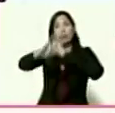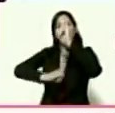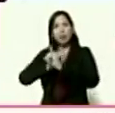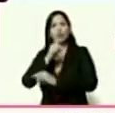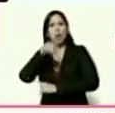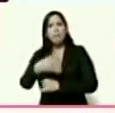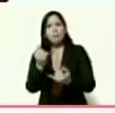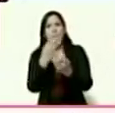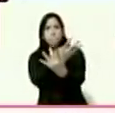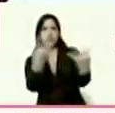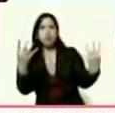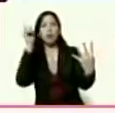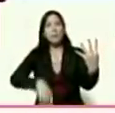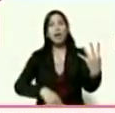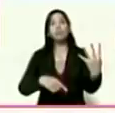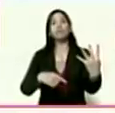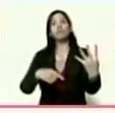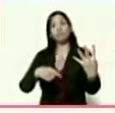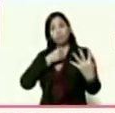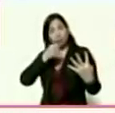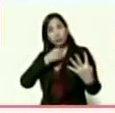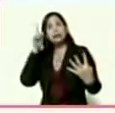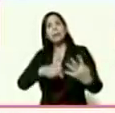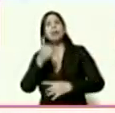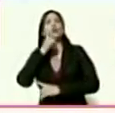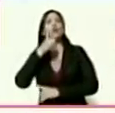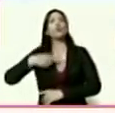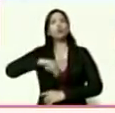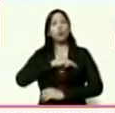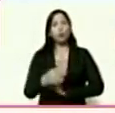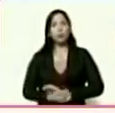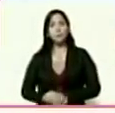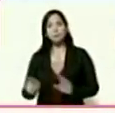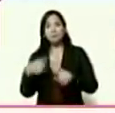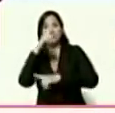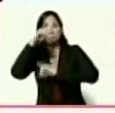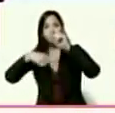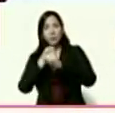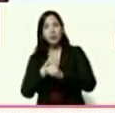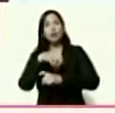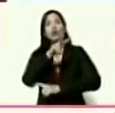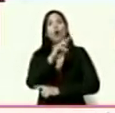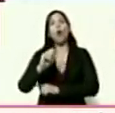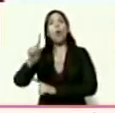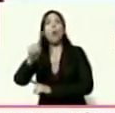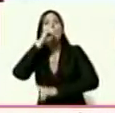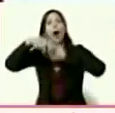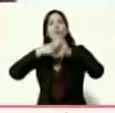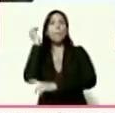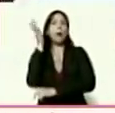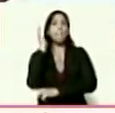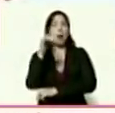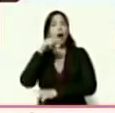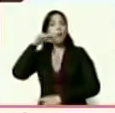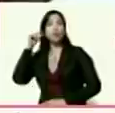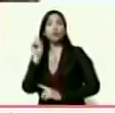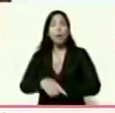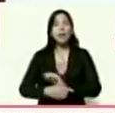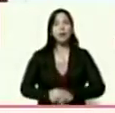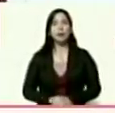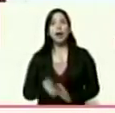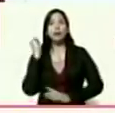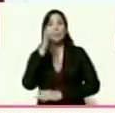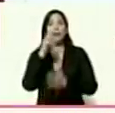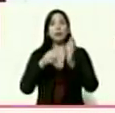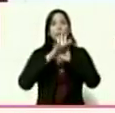estuvieron allí, más la exposición del presidente. El sábado tuvimos el aniversario 201 del Congreso de Angostura y la Asamblea Nacional